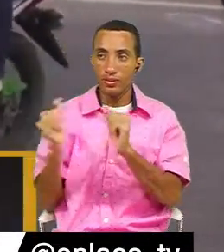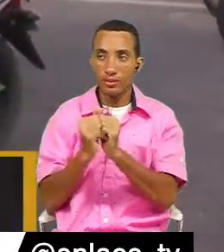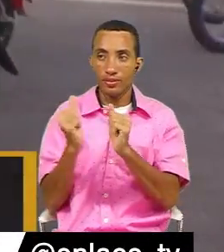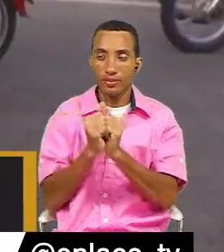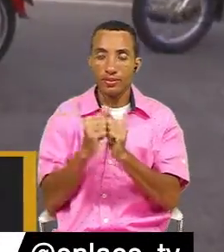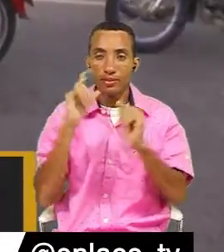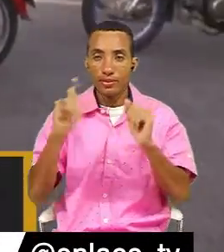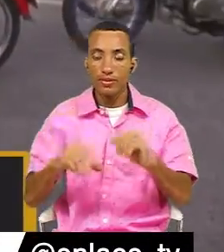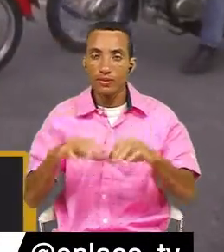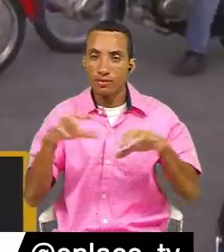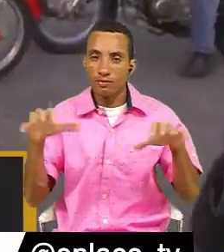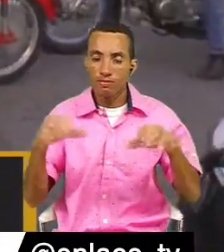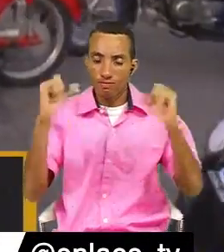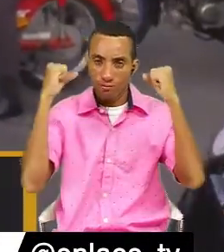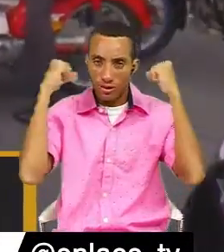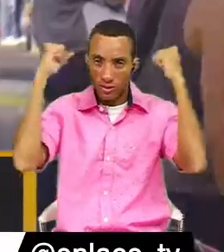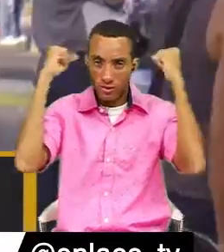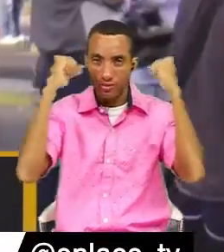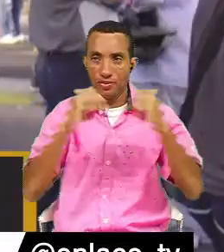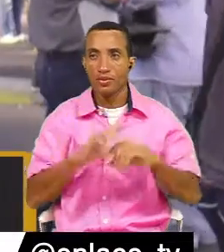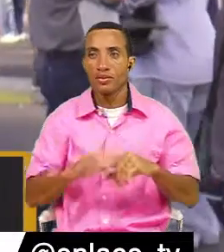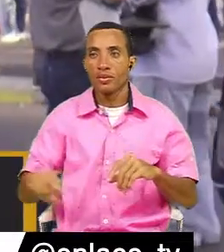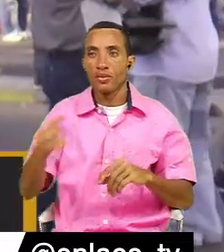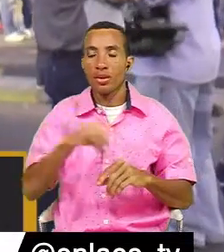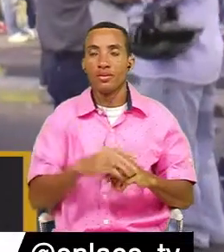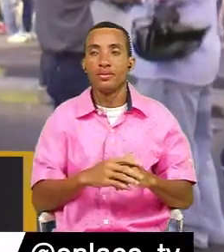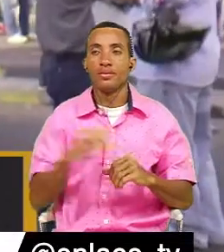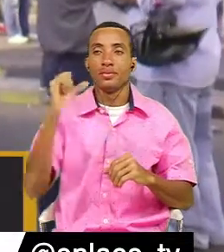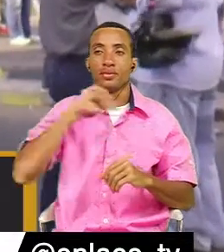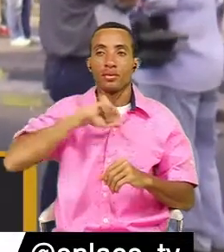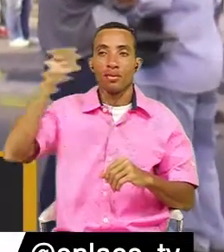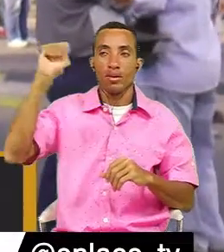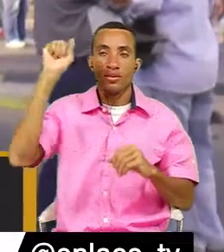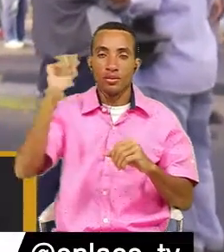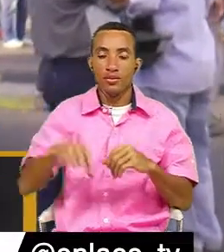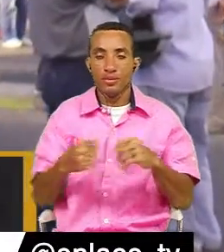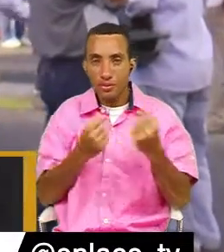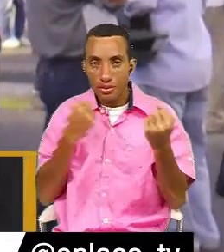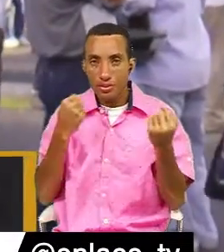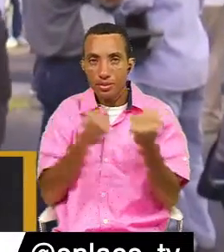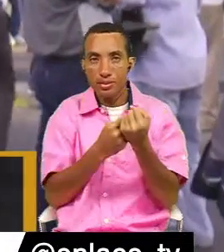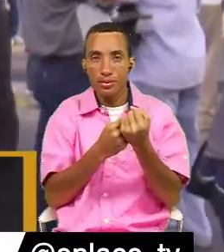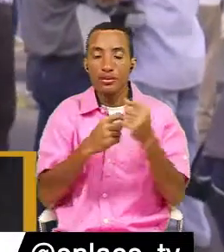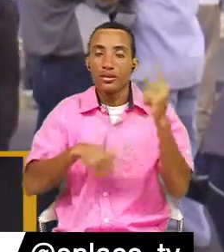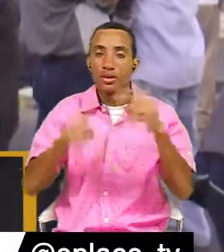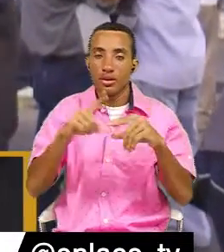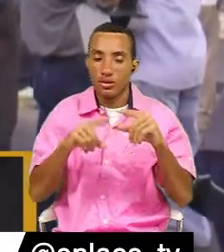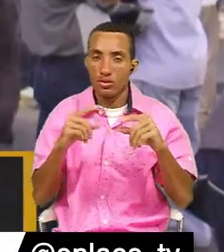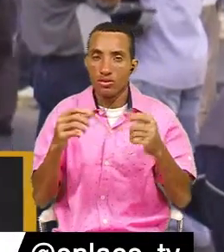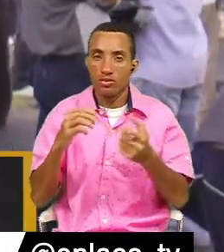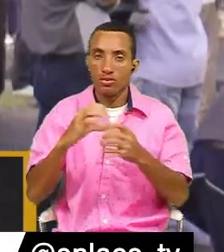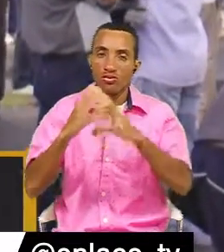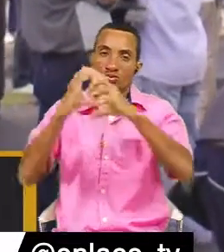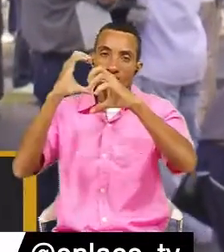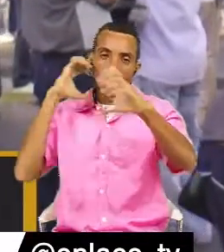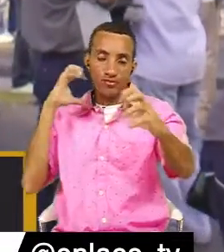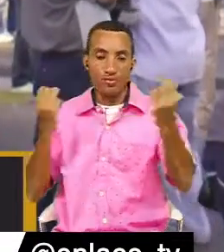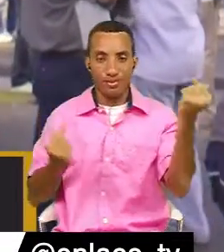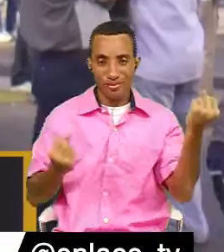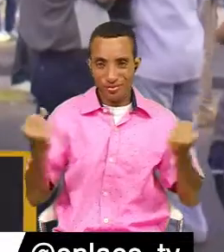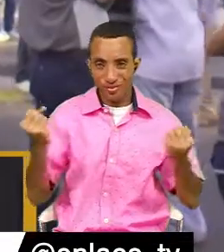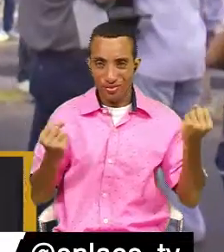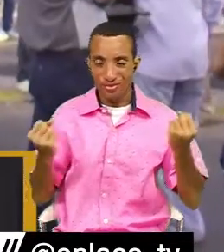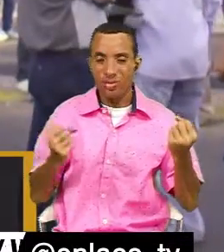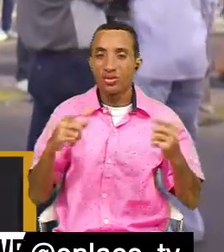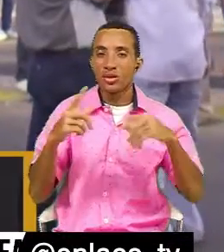de protesta en apoyo a las carencias del gremio. La USO se ha venido solidarizando con el sector de los compañeros camioneros, especialmente con los trabajadores, con